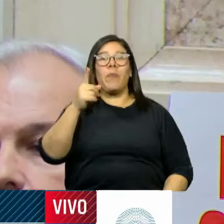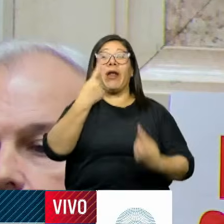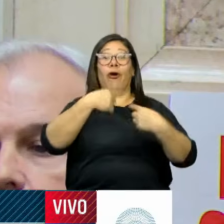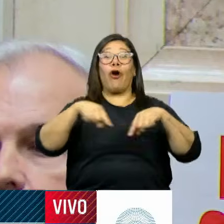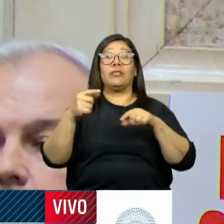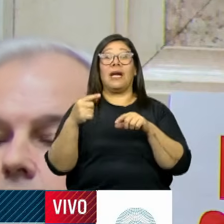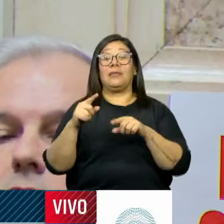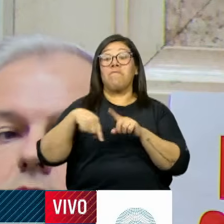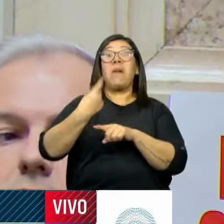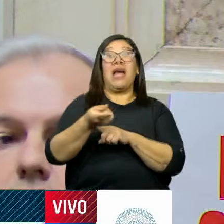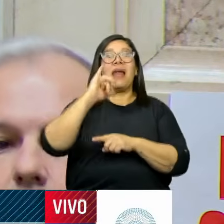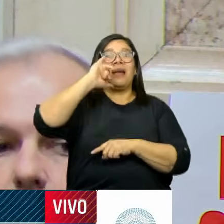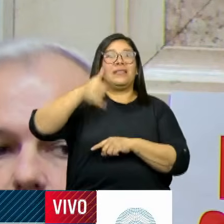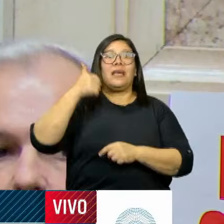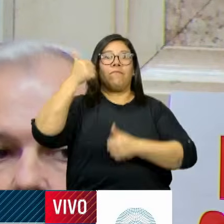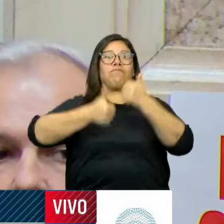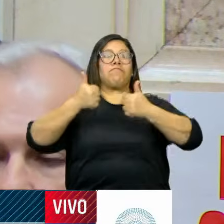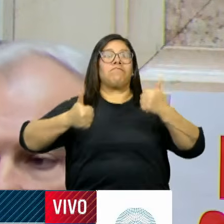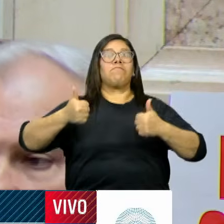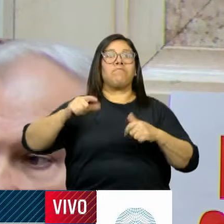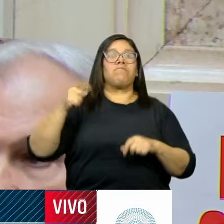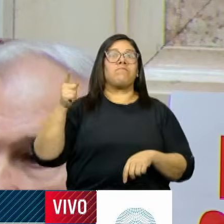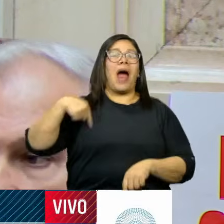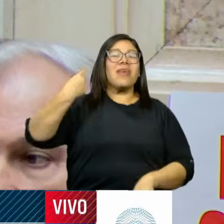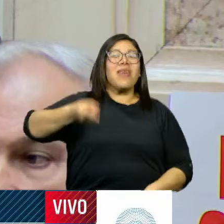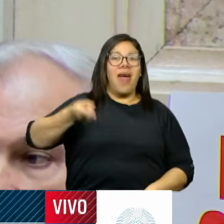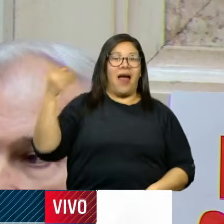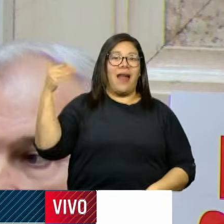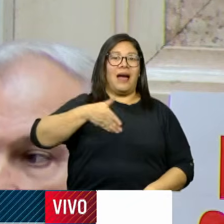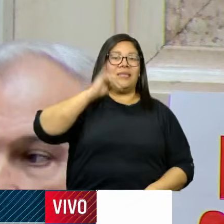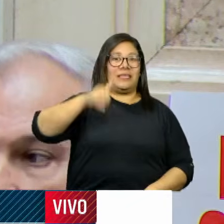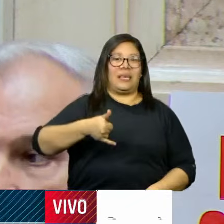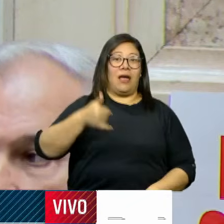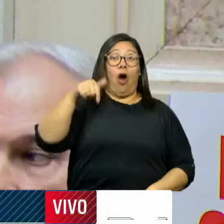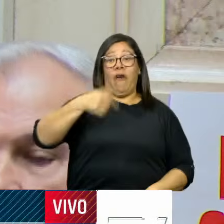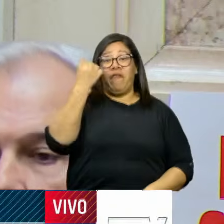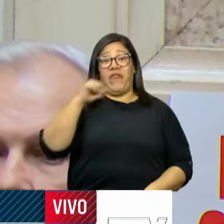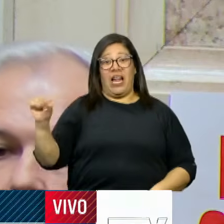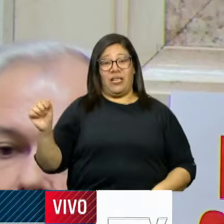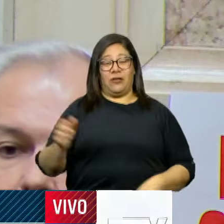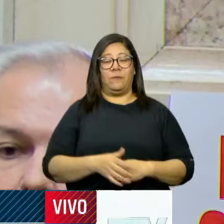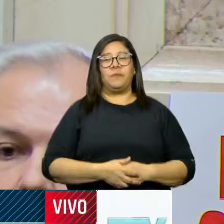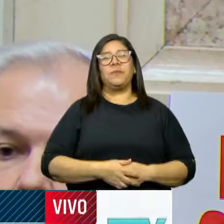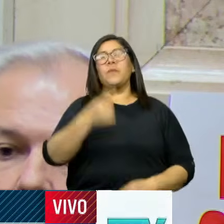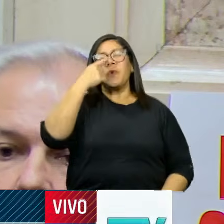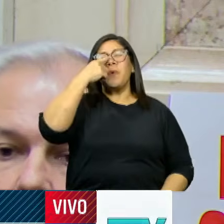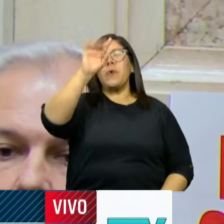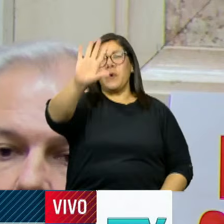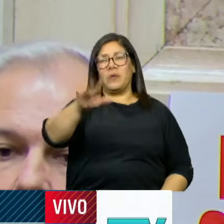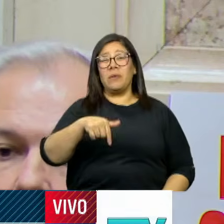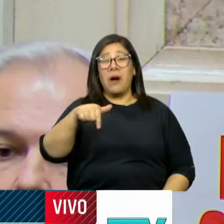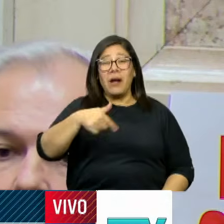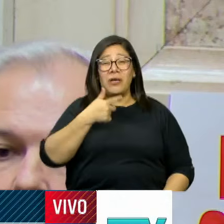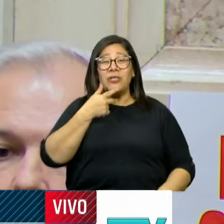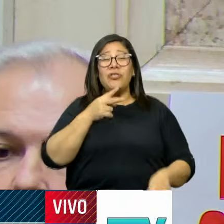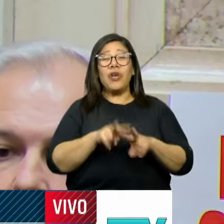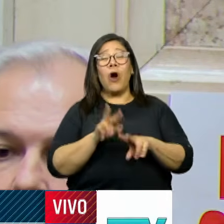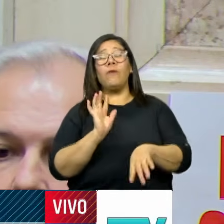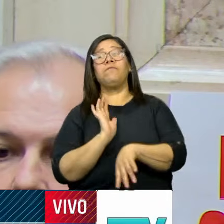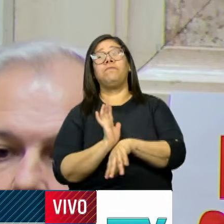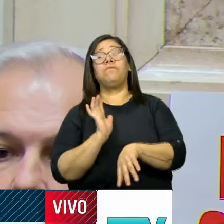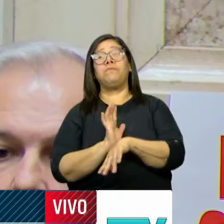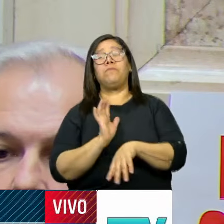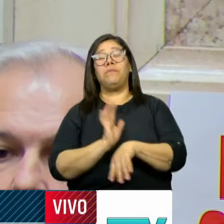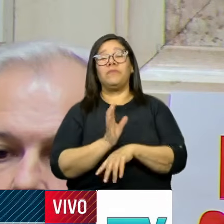dan a los trabajadores y a los jubilados en la Argentina. Para terminar, presidente, este espectáculo supera